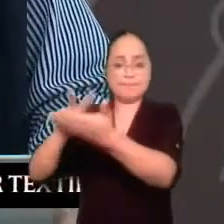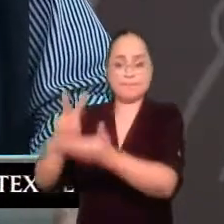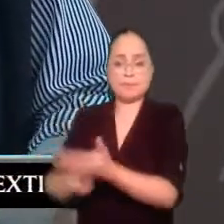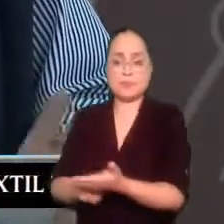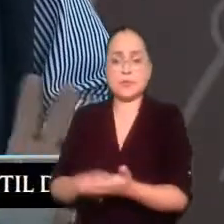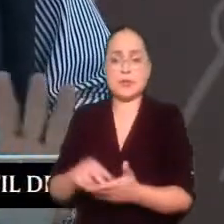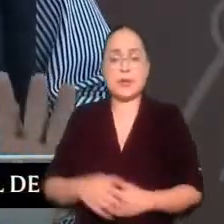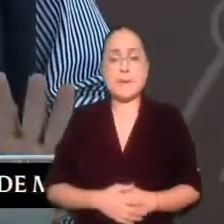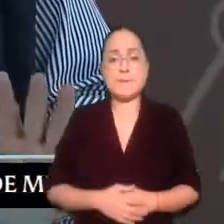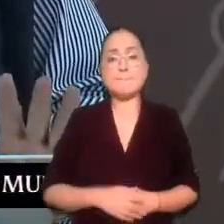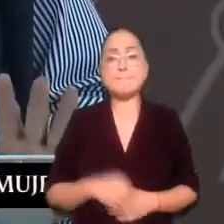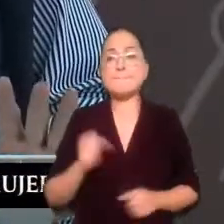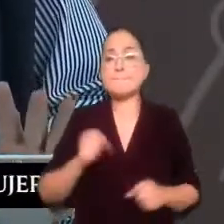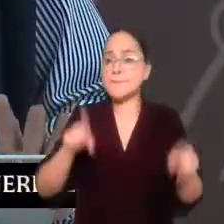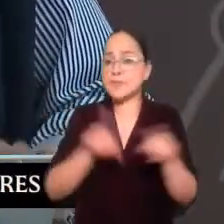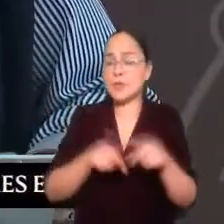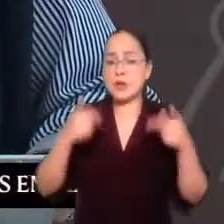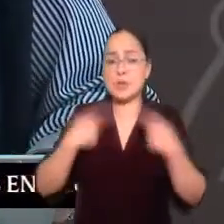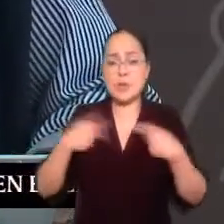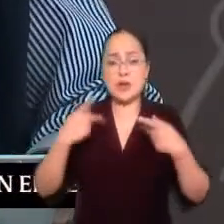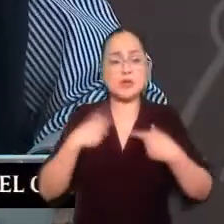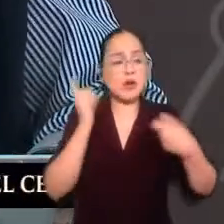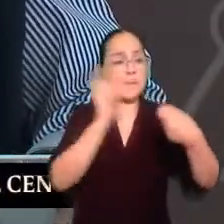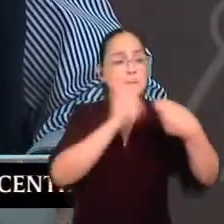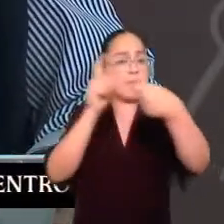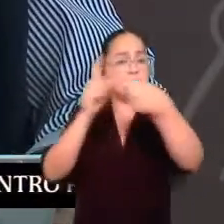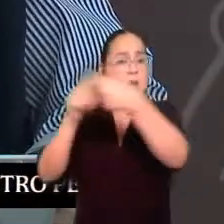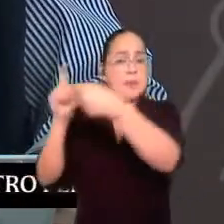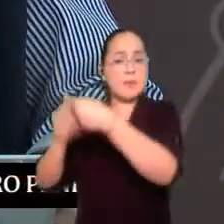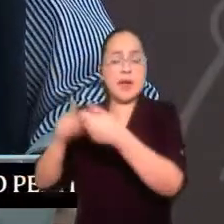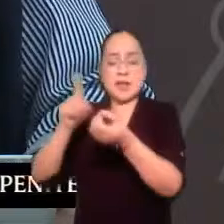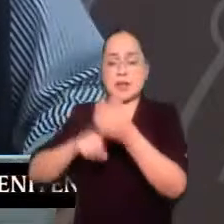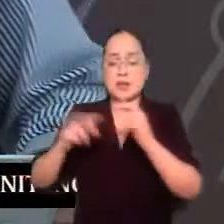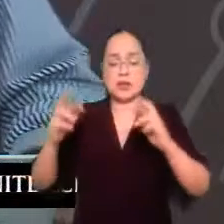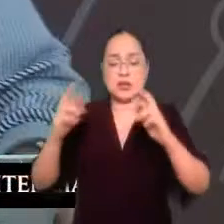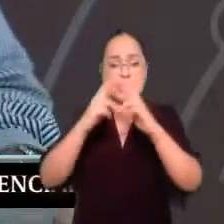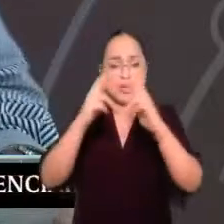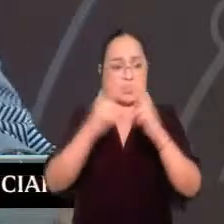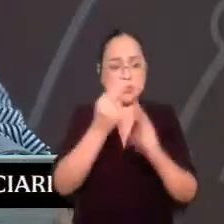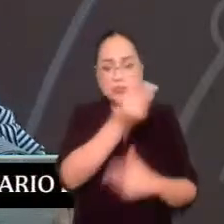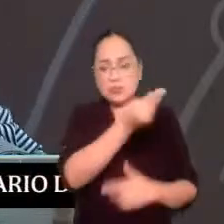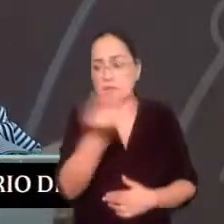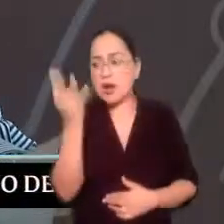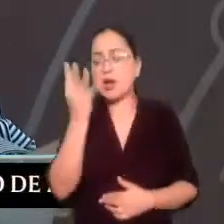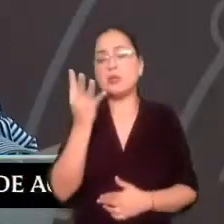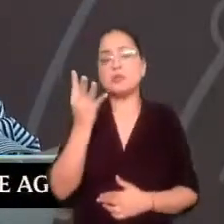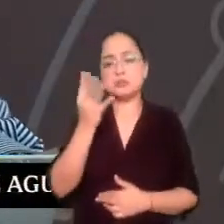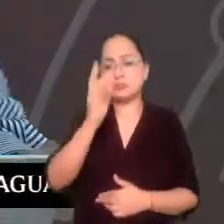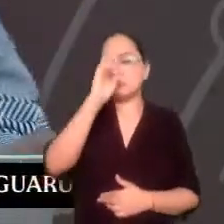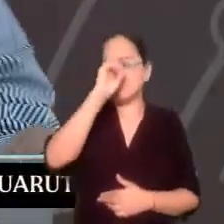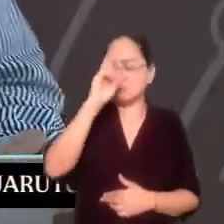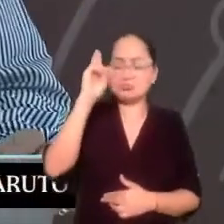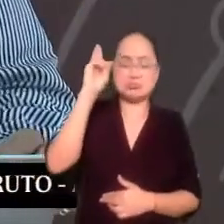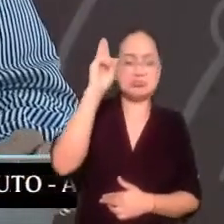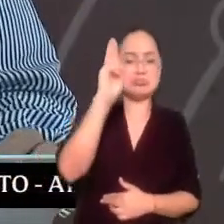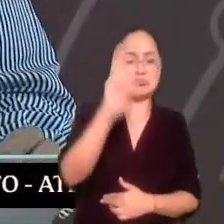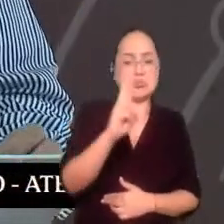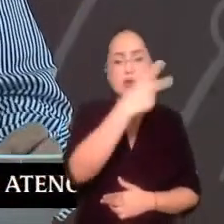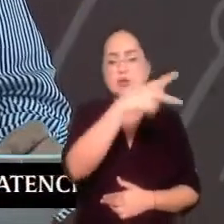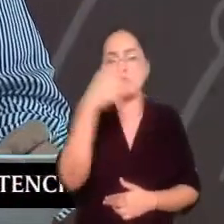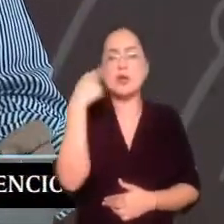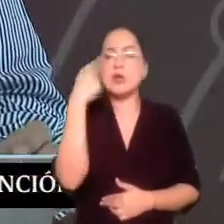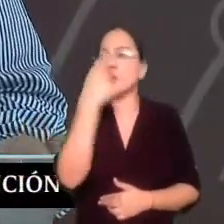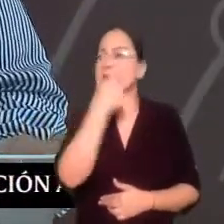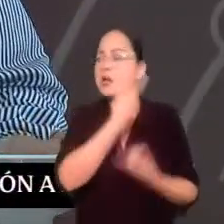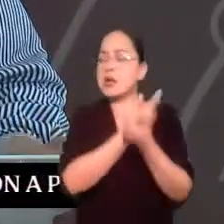feligreses de las más distintas iglesias. Mi respeto absoluto a la creencia libre, y